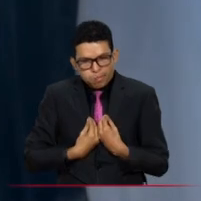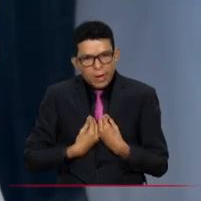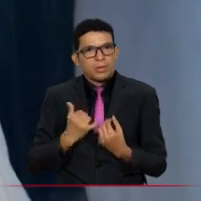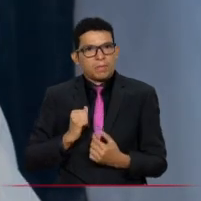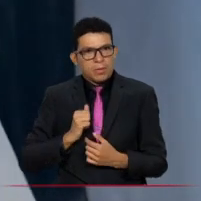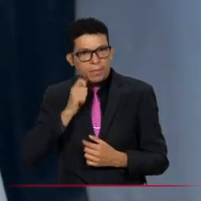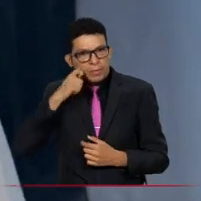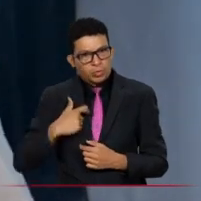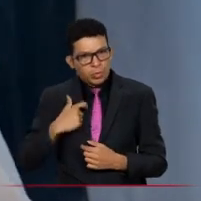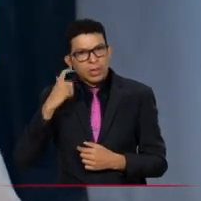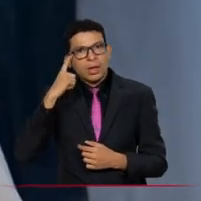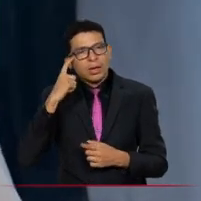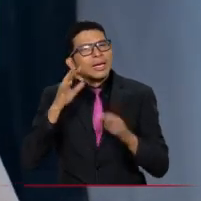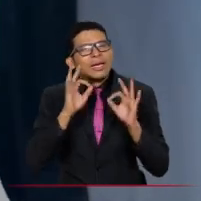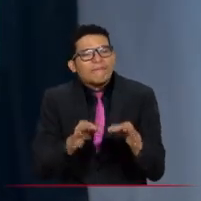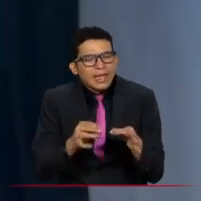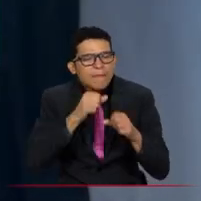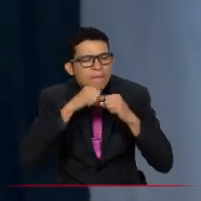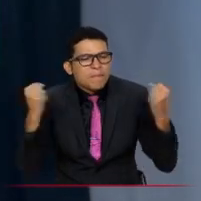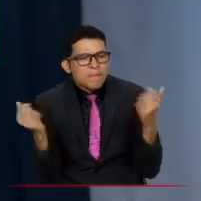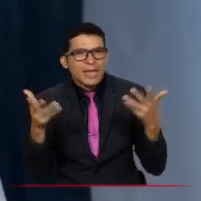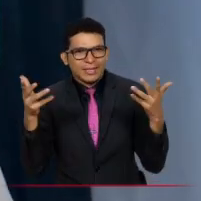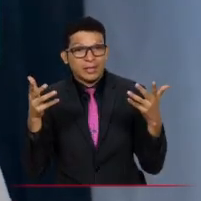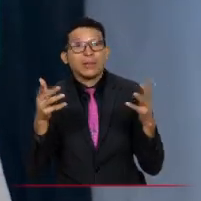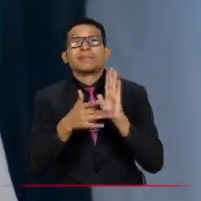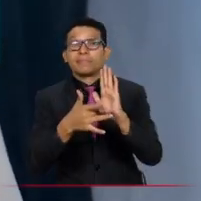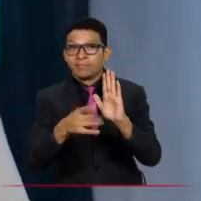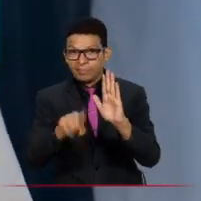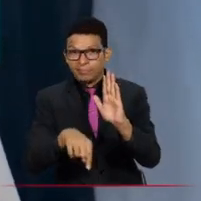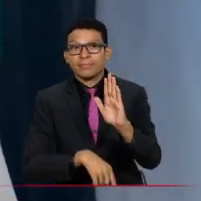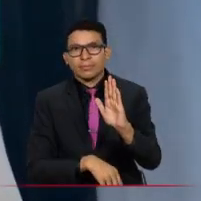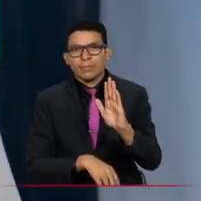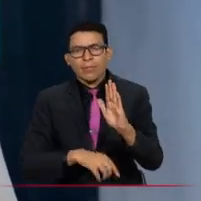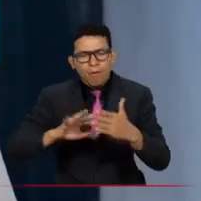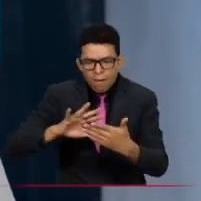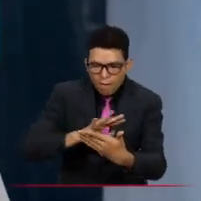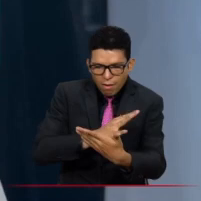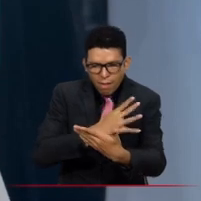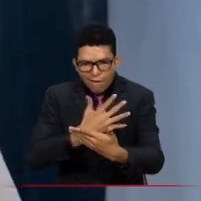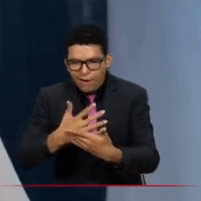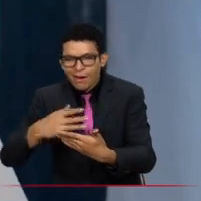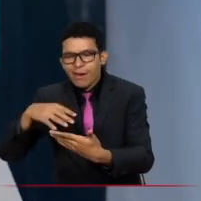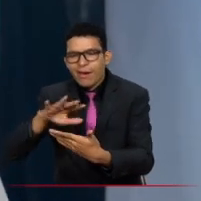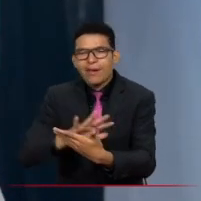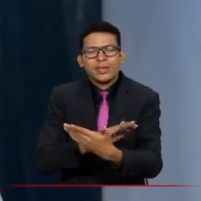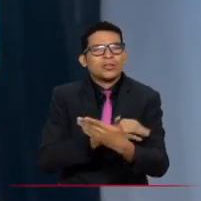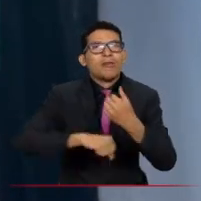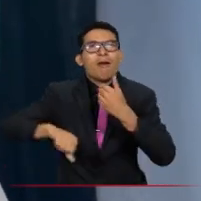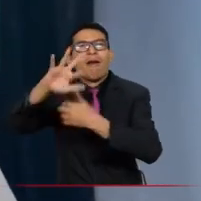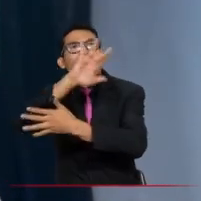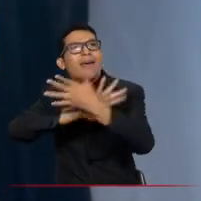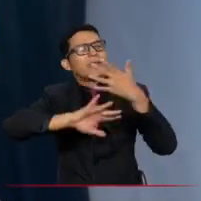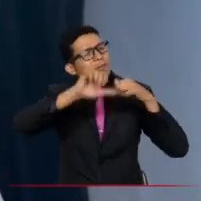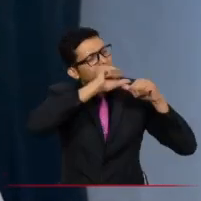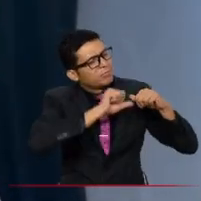ejemplo, muestras de lo que es el realismo mágico. Así que nada, el bolero es un universo siempre presente, siempre vigente,